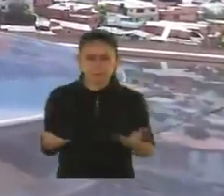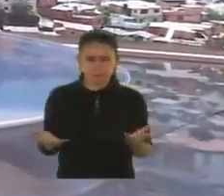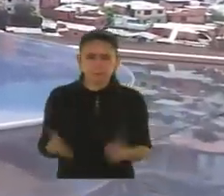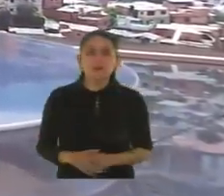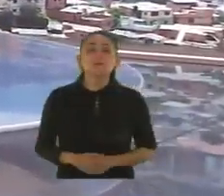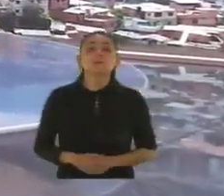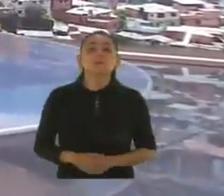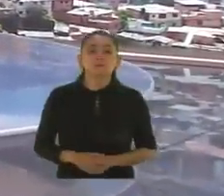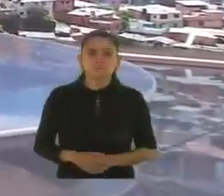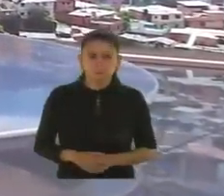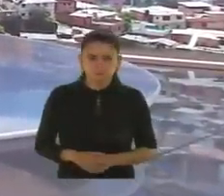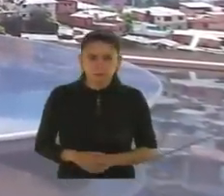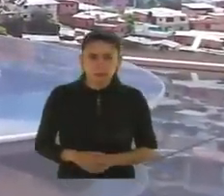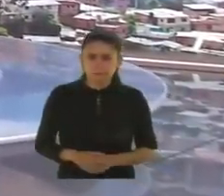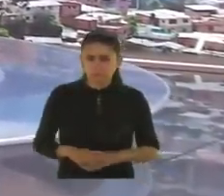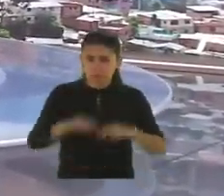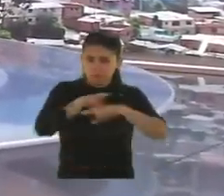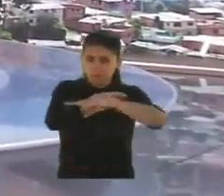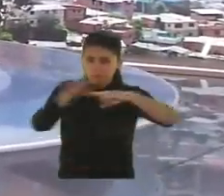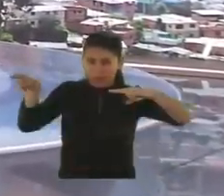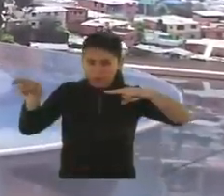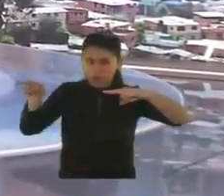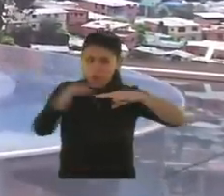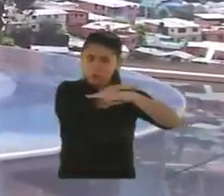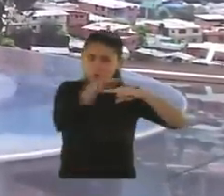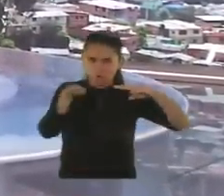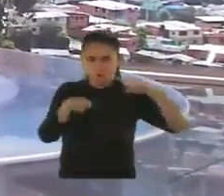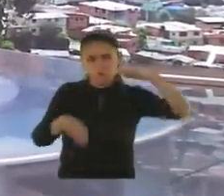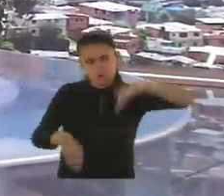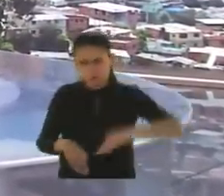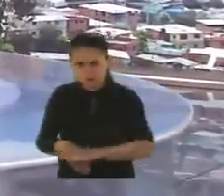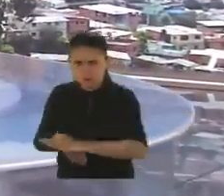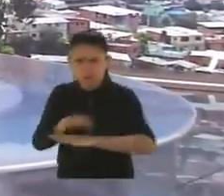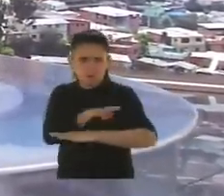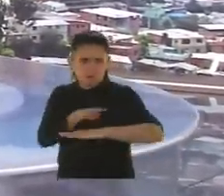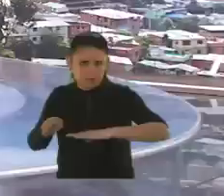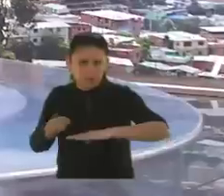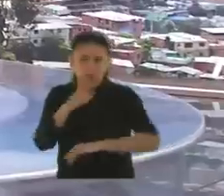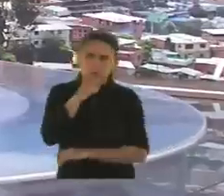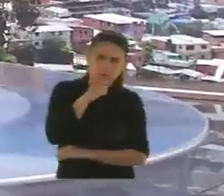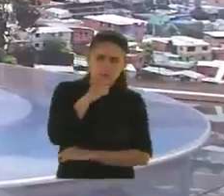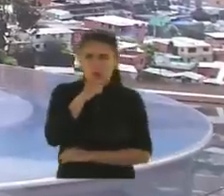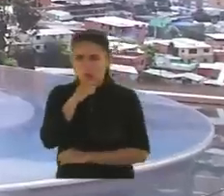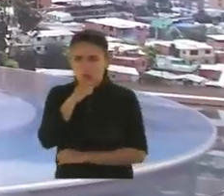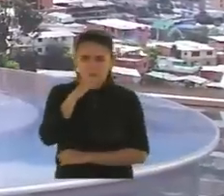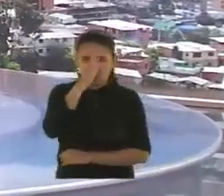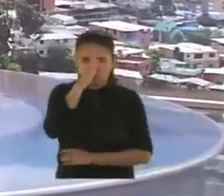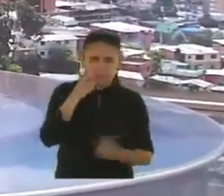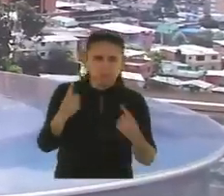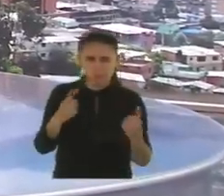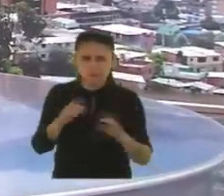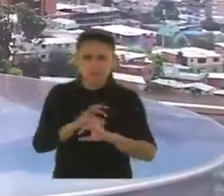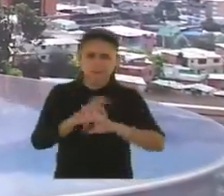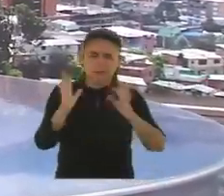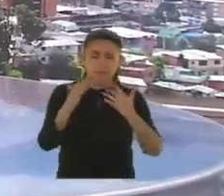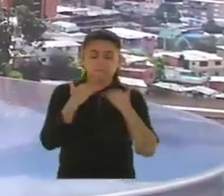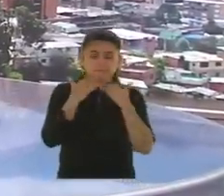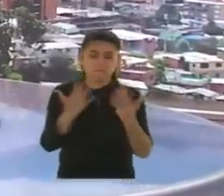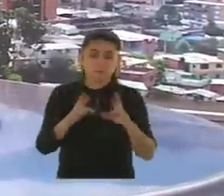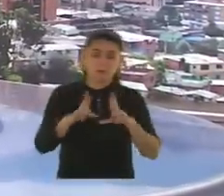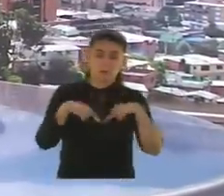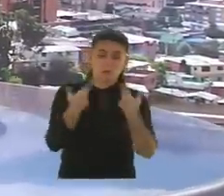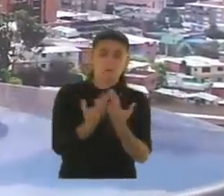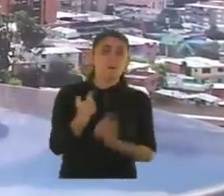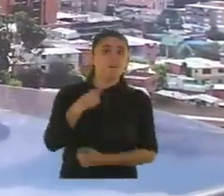si elevado, que si subterráneo, mejor dicho, en ese vaivén nos tienen desde hace rato con el Metro de Bogotá. La reunión entre el distrito y el